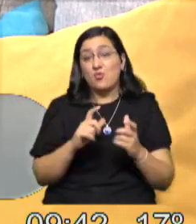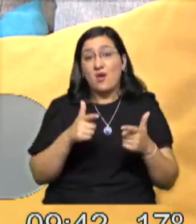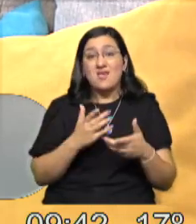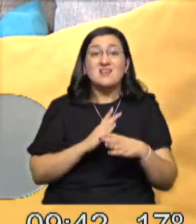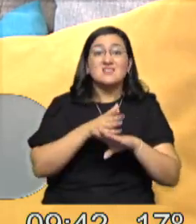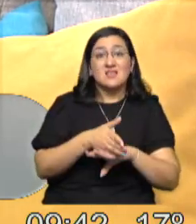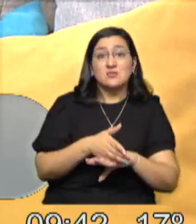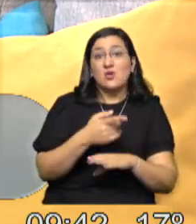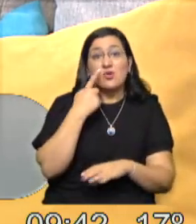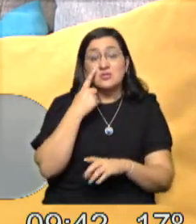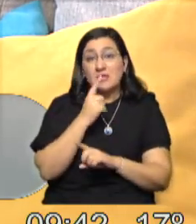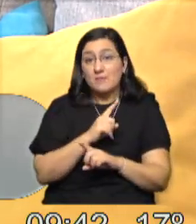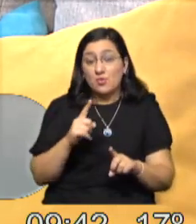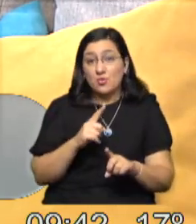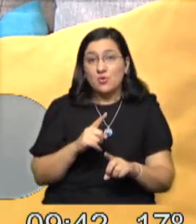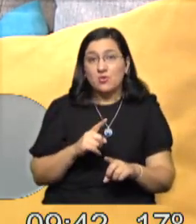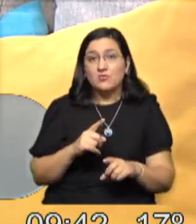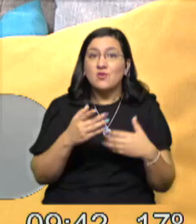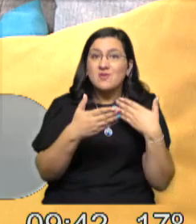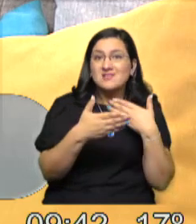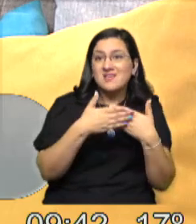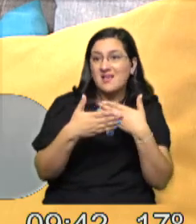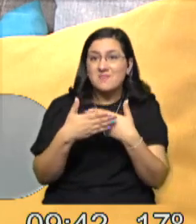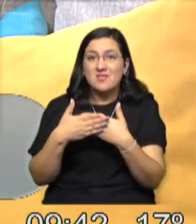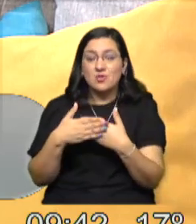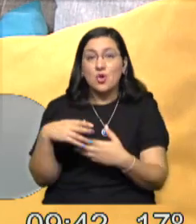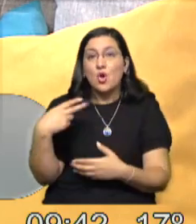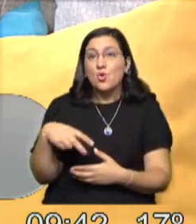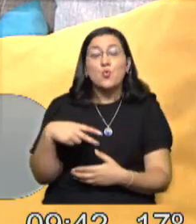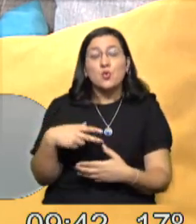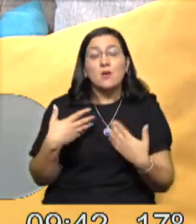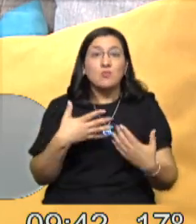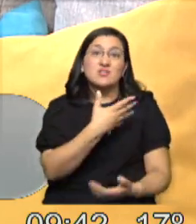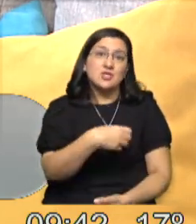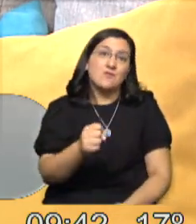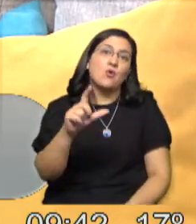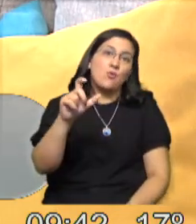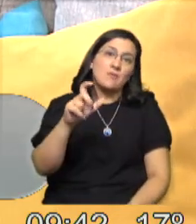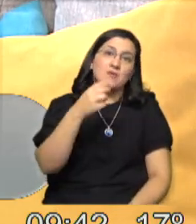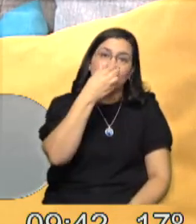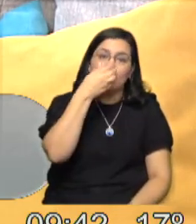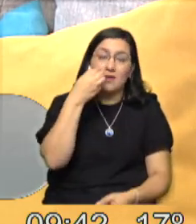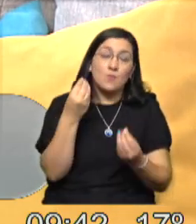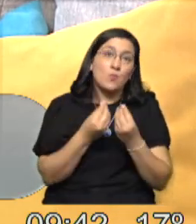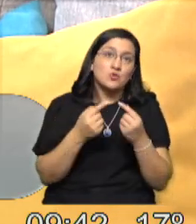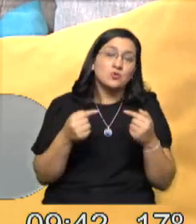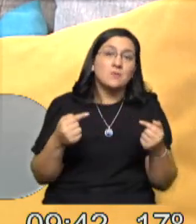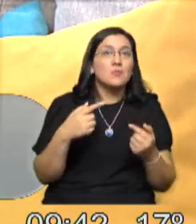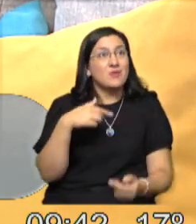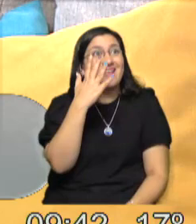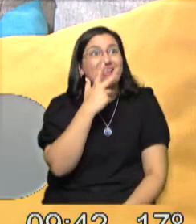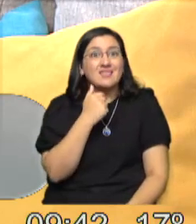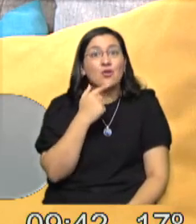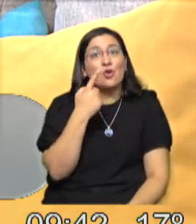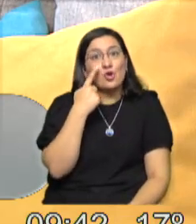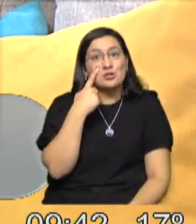al estadio ni a conocerlos. Entonces fue como un acercamiento. Nunca pude llevarlos ni nada porque obviamente tenían un montón de cosas, pero me hubiera encantado que los chinés los